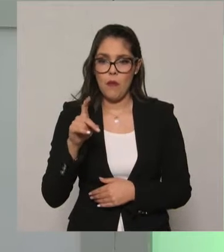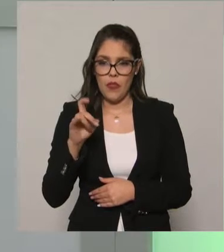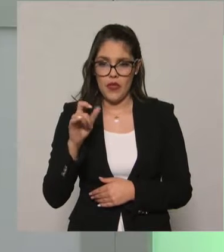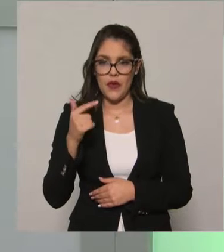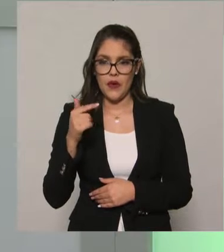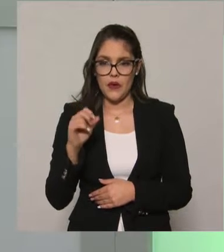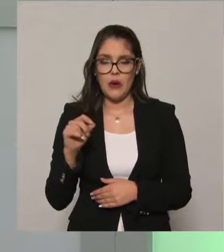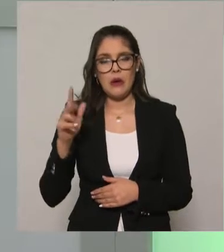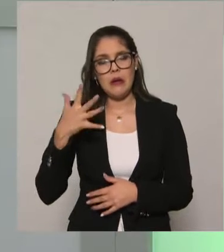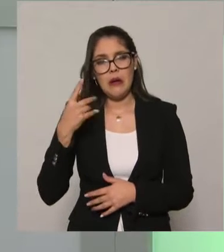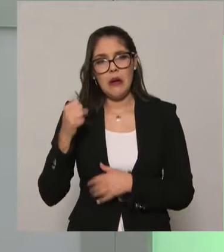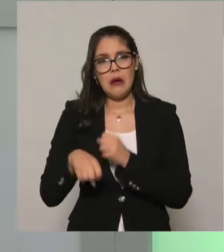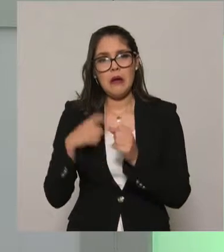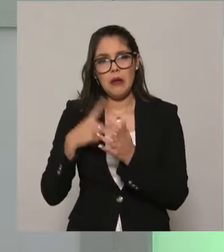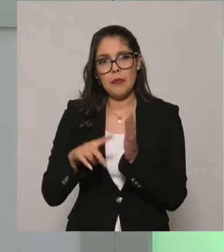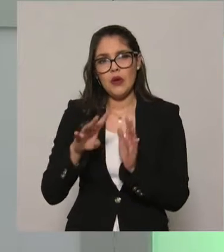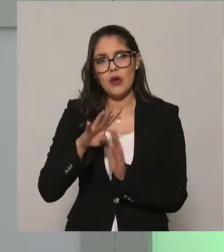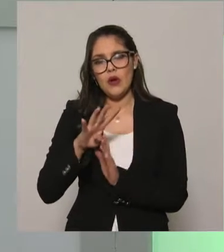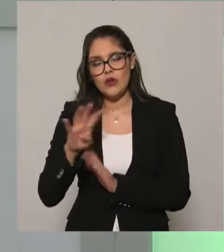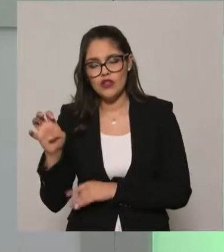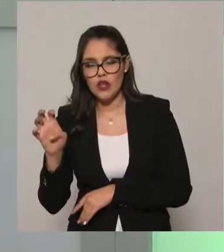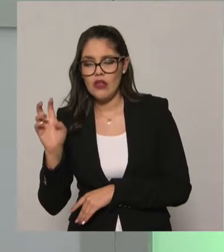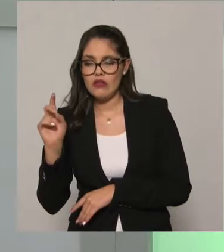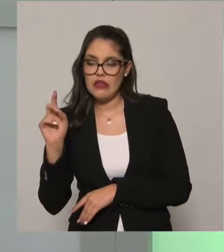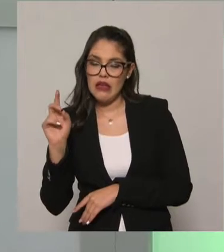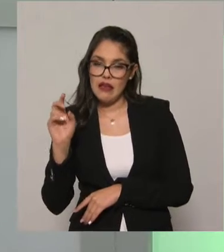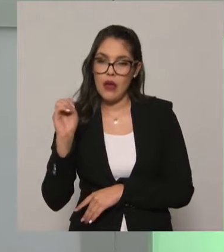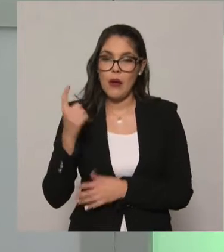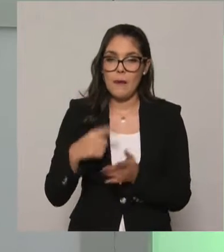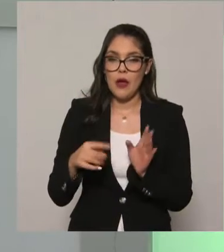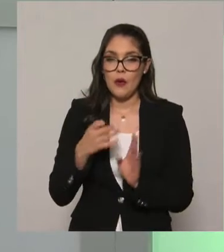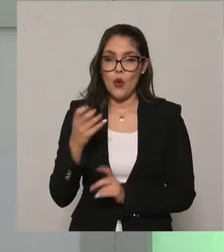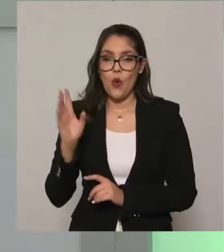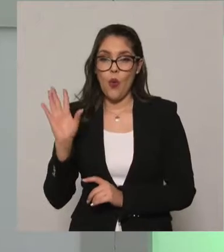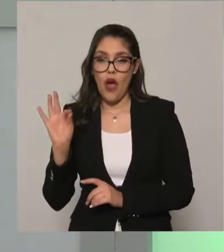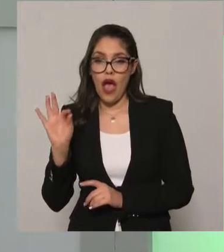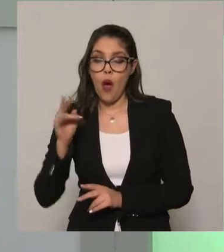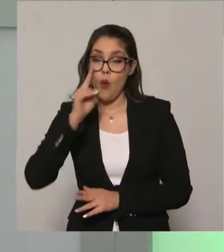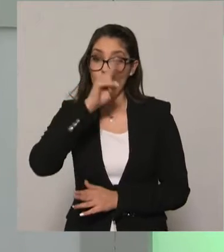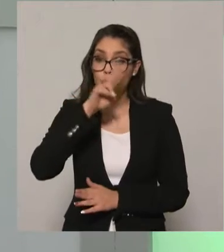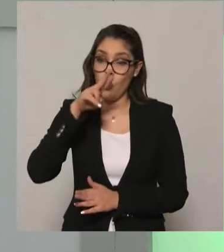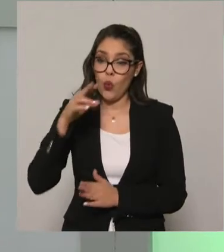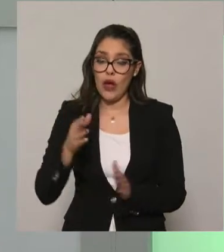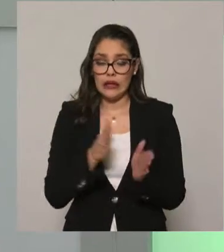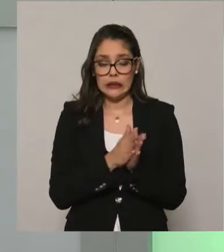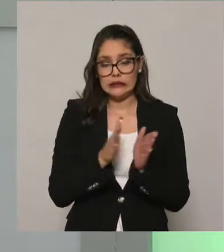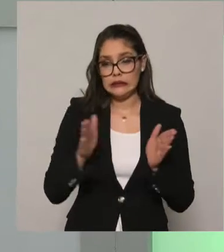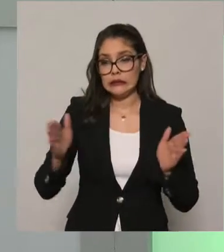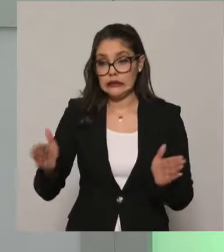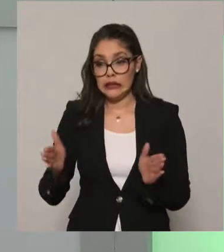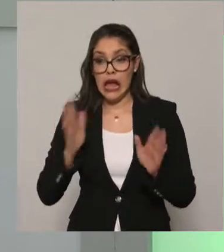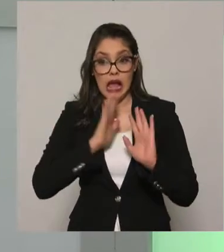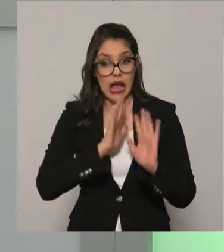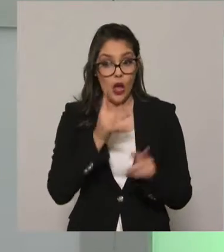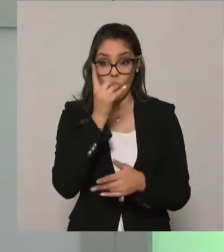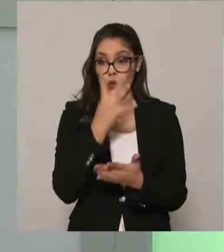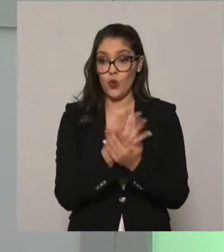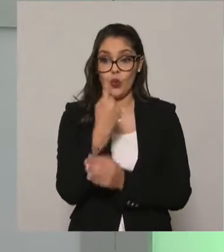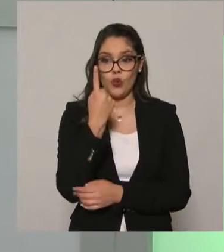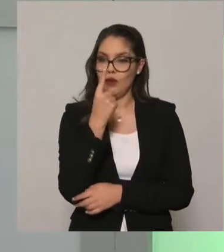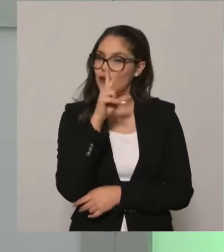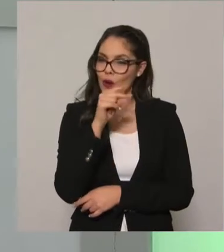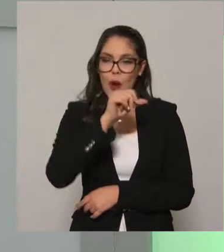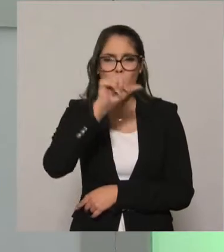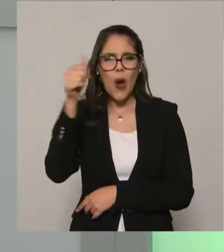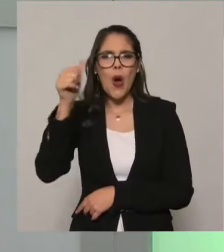hablando de los años 33, 40, que es cuando se pinta ese mural, pero además hay una serie de murales sumamente